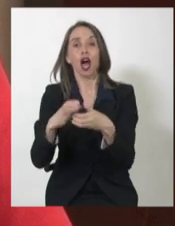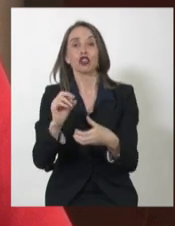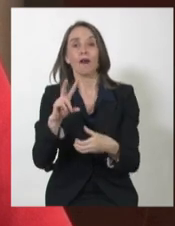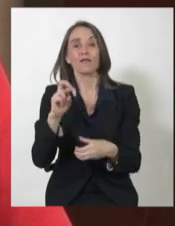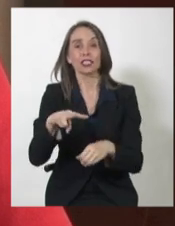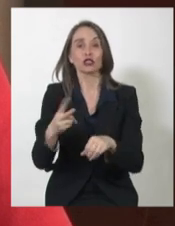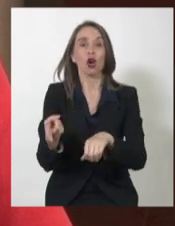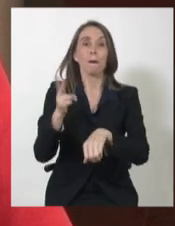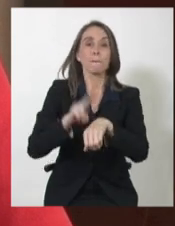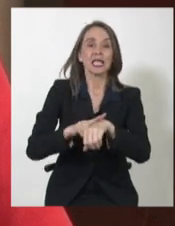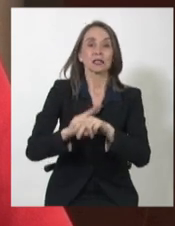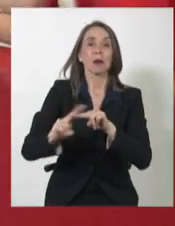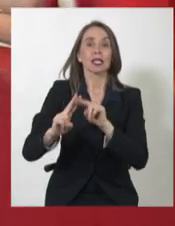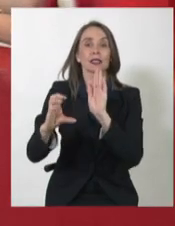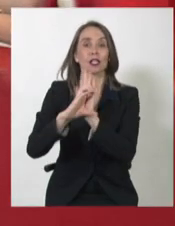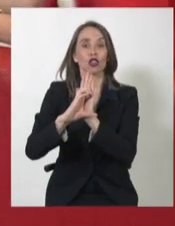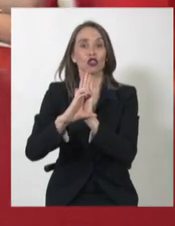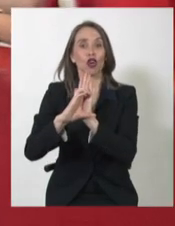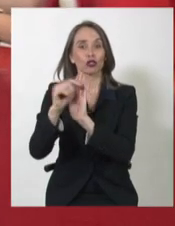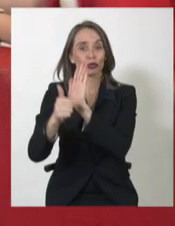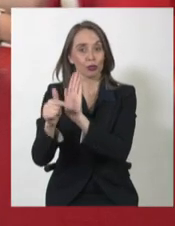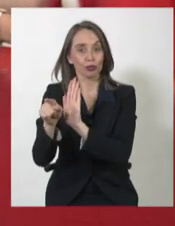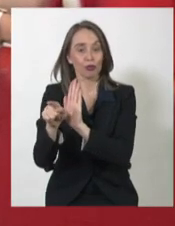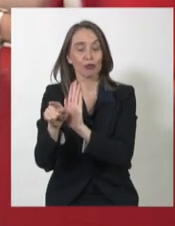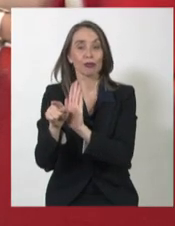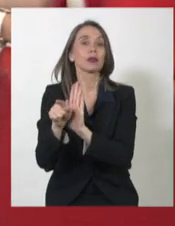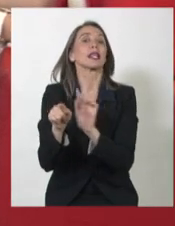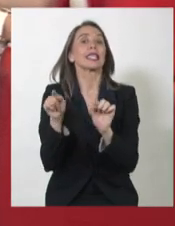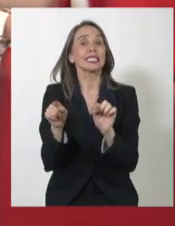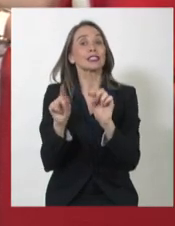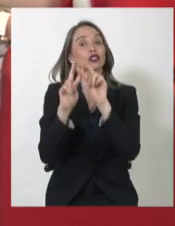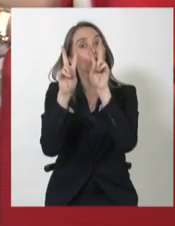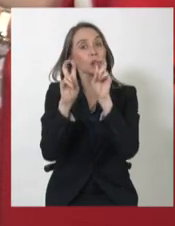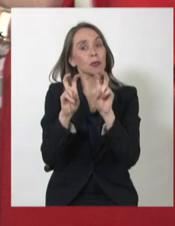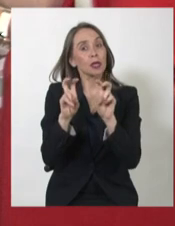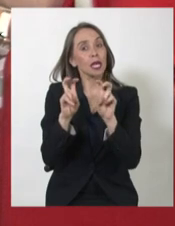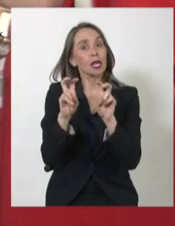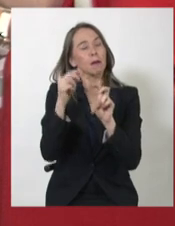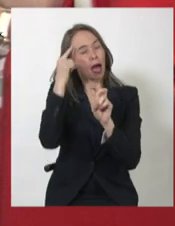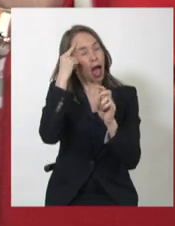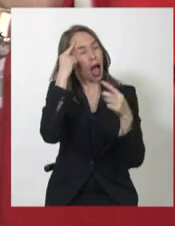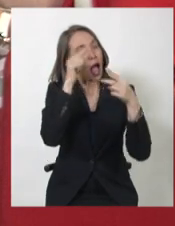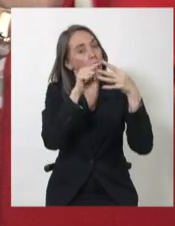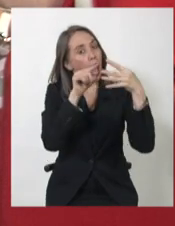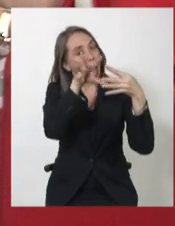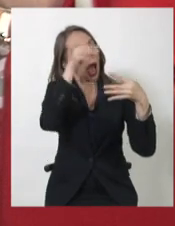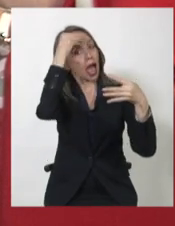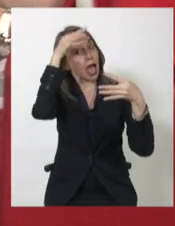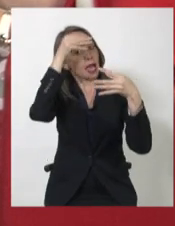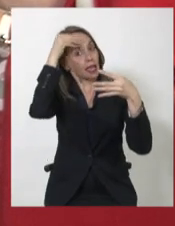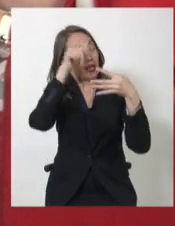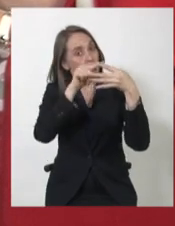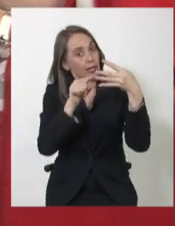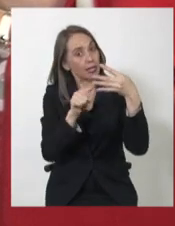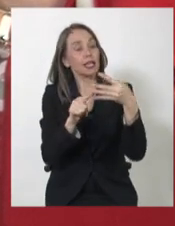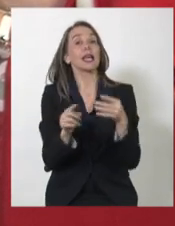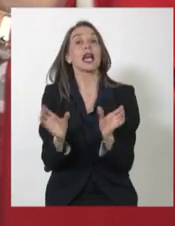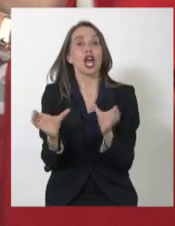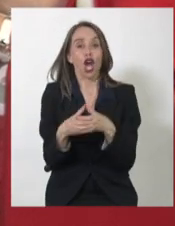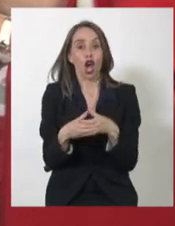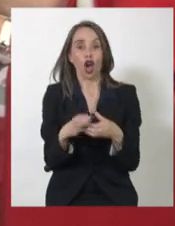mixta constitucional. Entonces, yo creo que eso son cuestiones que hay que considerar. Ahora, también es cierto que una